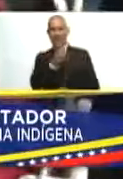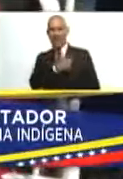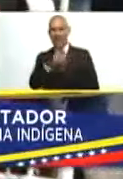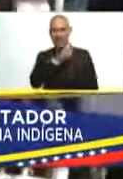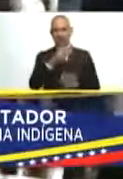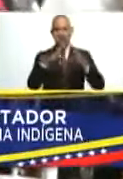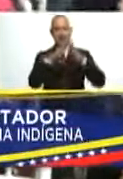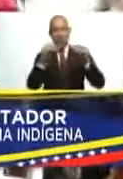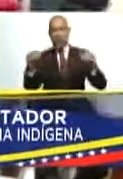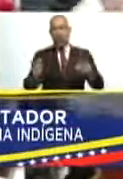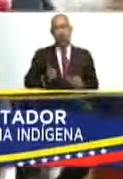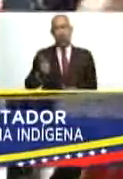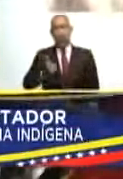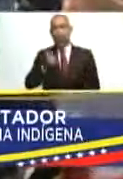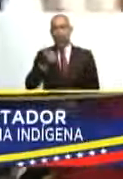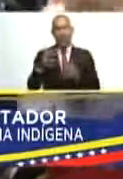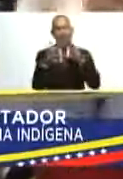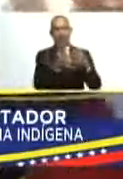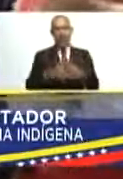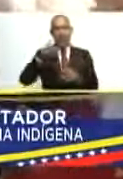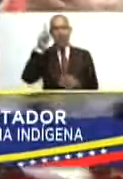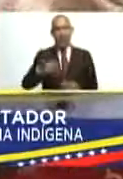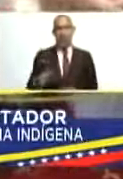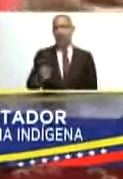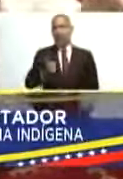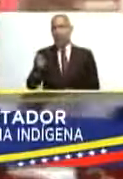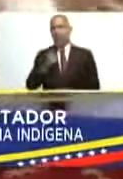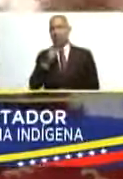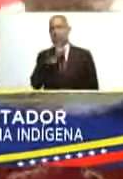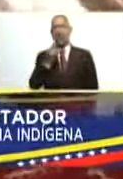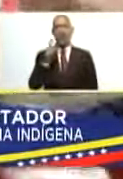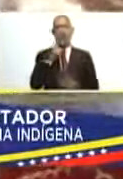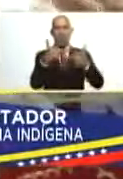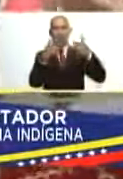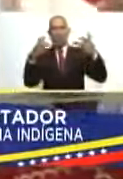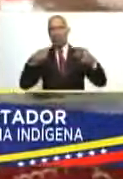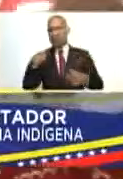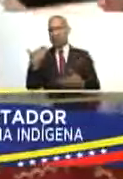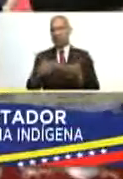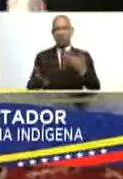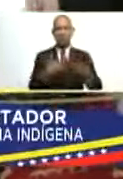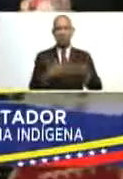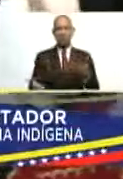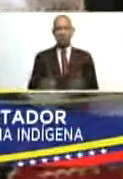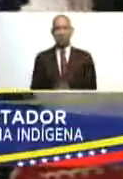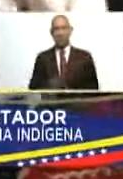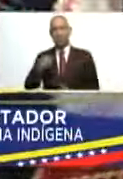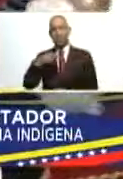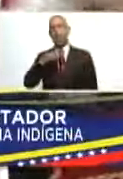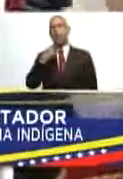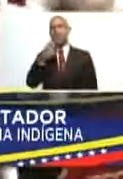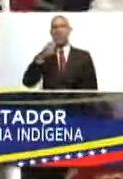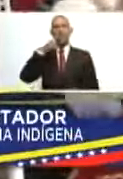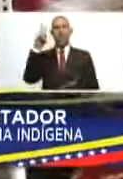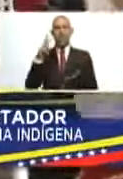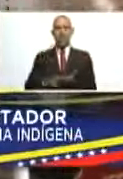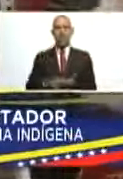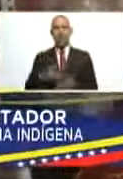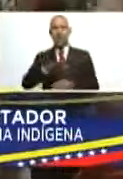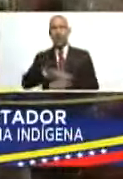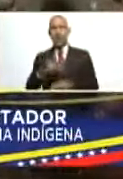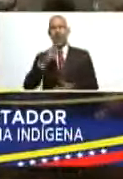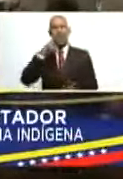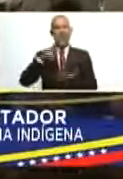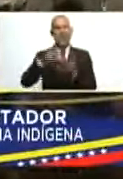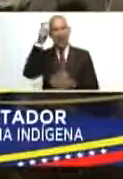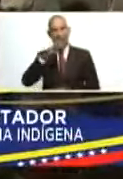colonialistas, estén donde estén, se llamen como se llamen. Van a tener que aguantar nuestras verdades, porque son las verdades